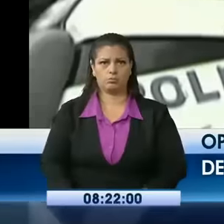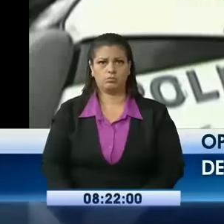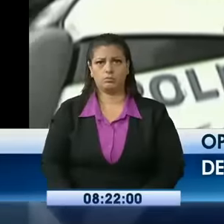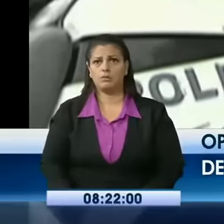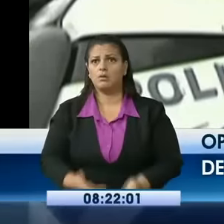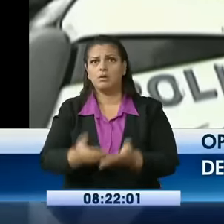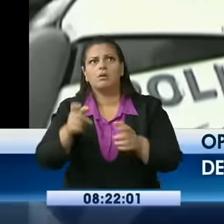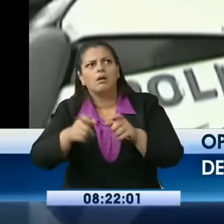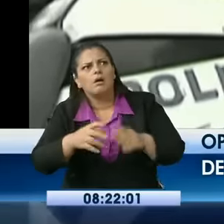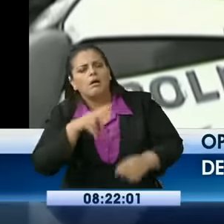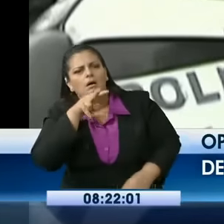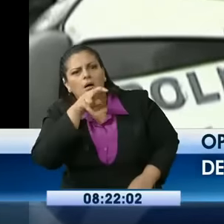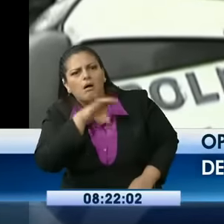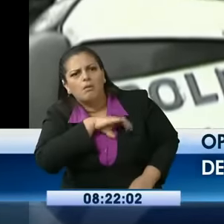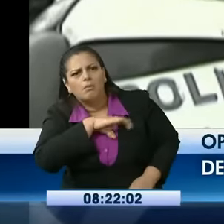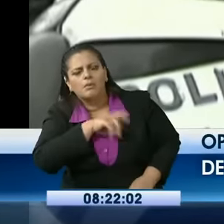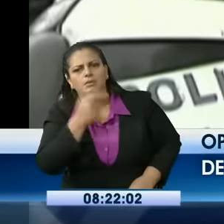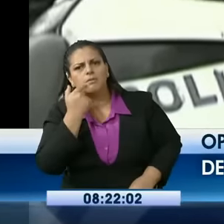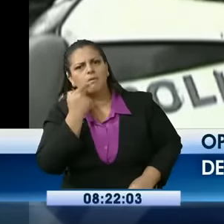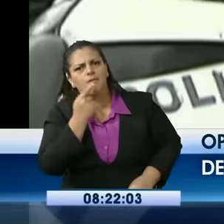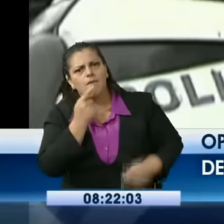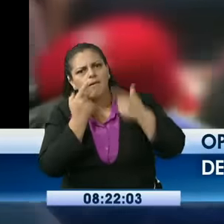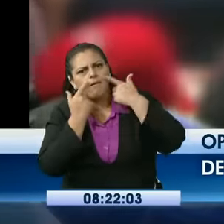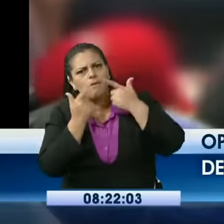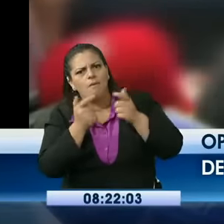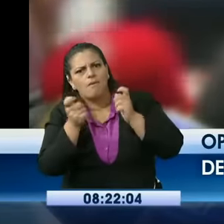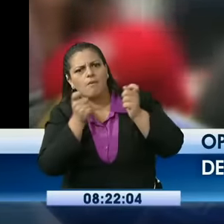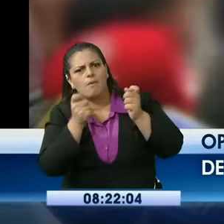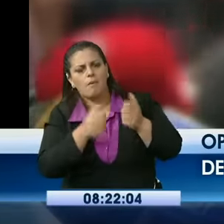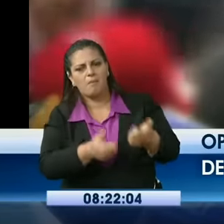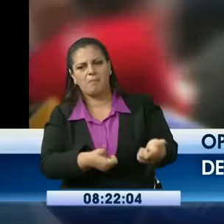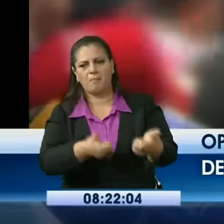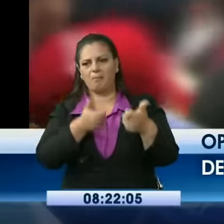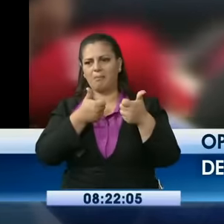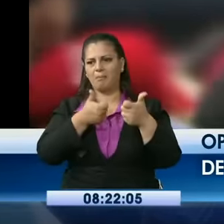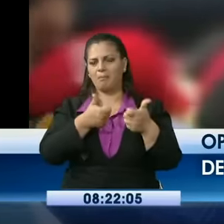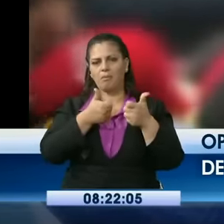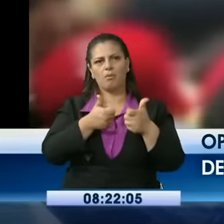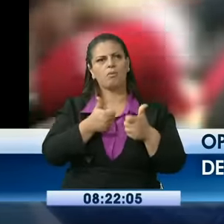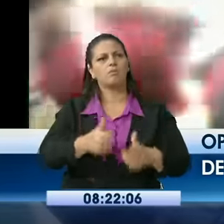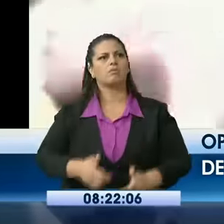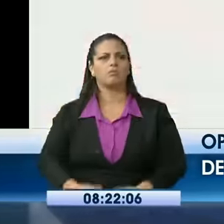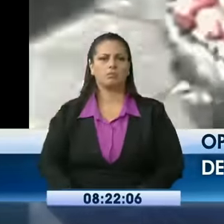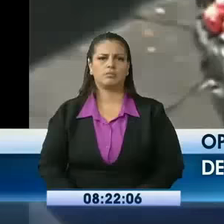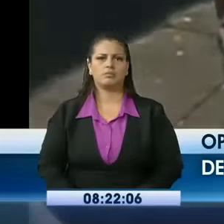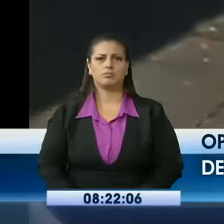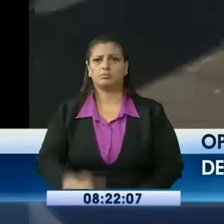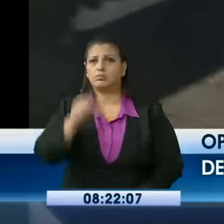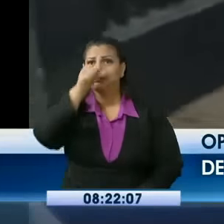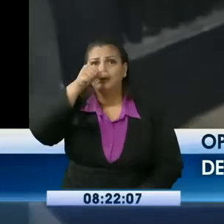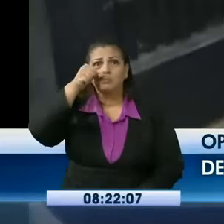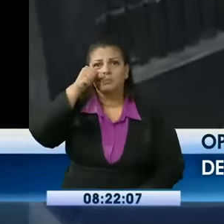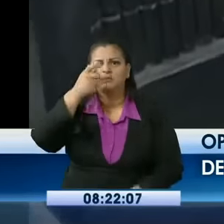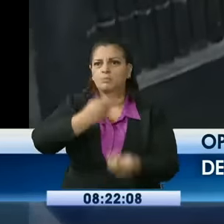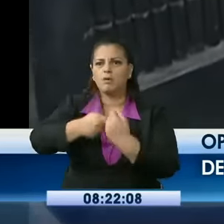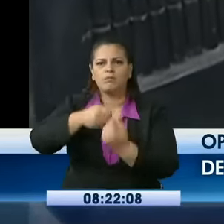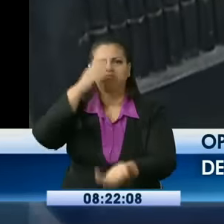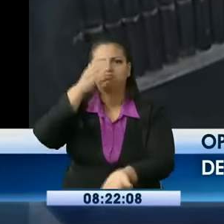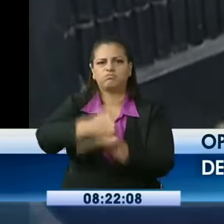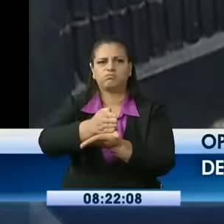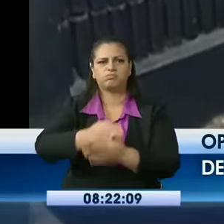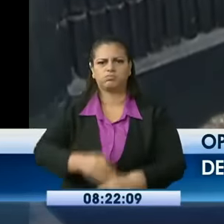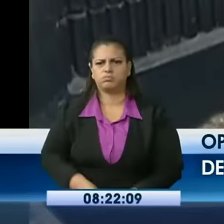de los productos que comercializaba cada vendedor informal. En estos establecimientos tenemos alrededor de 12 comerciantes informales,